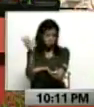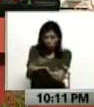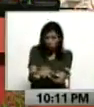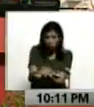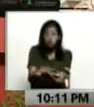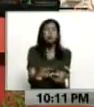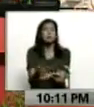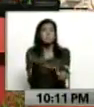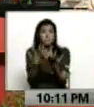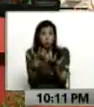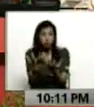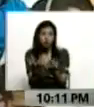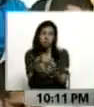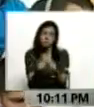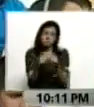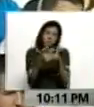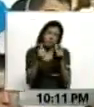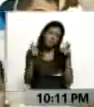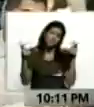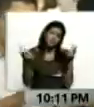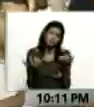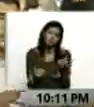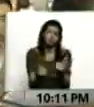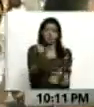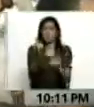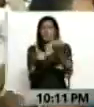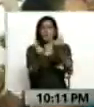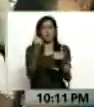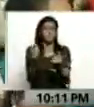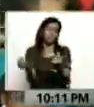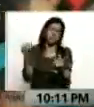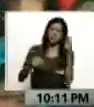cuálos miles se van a